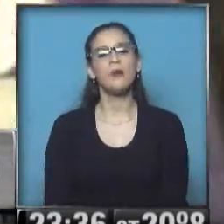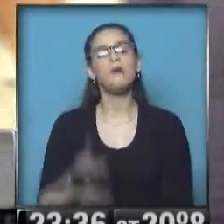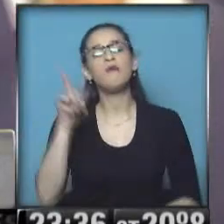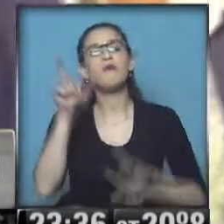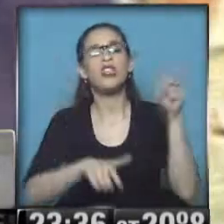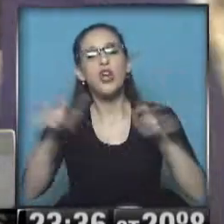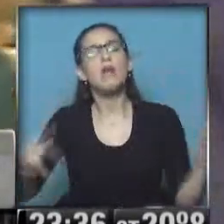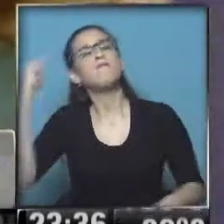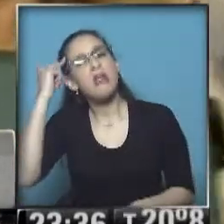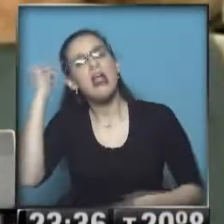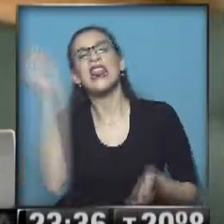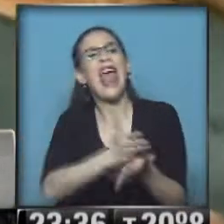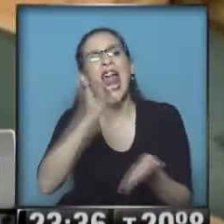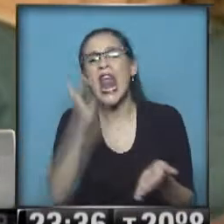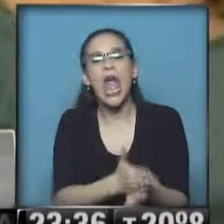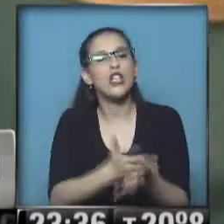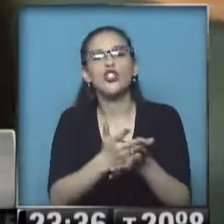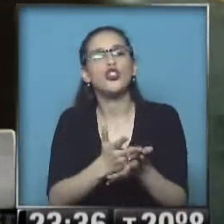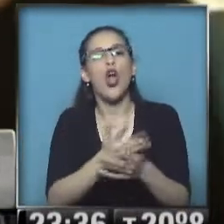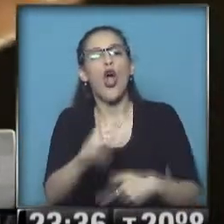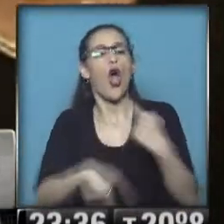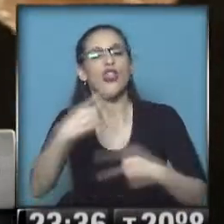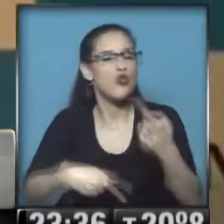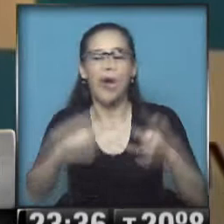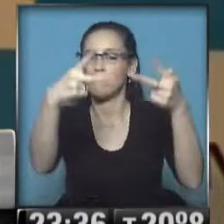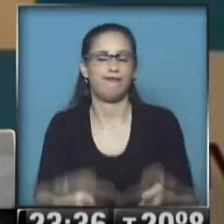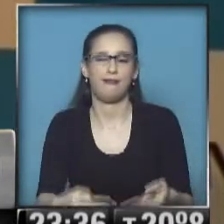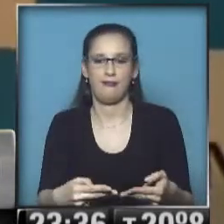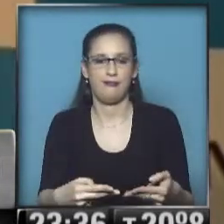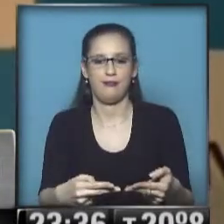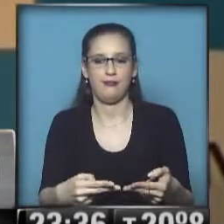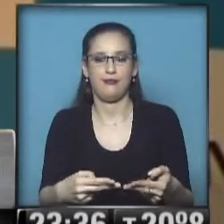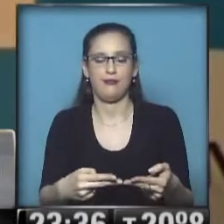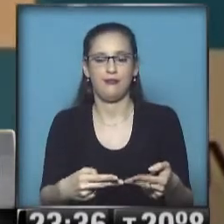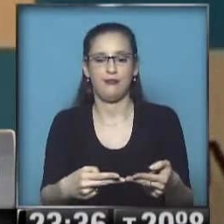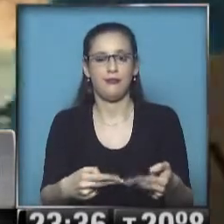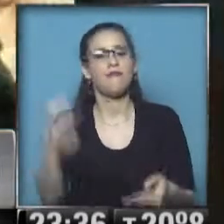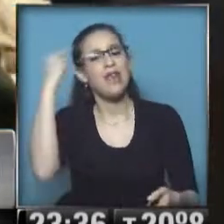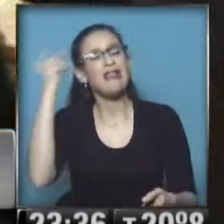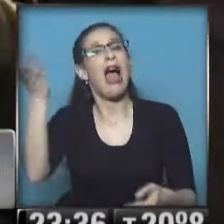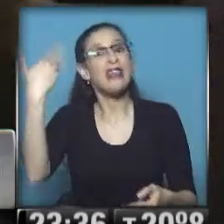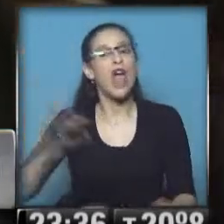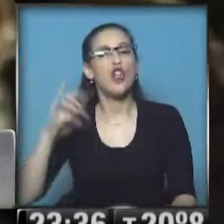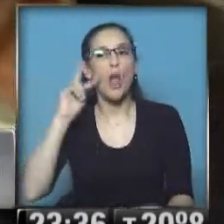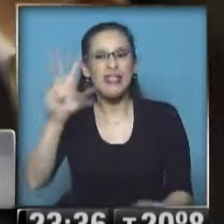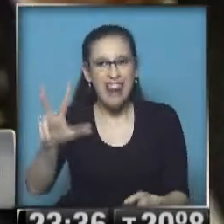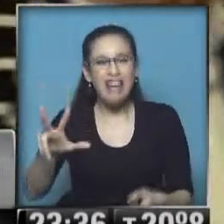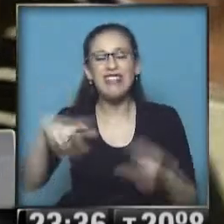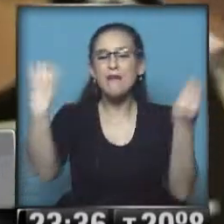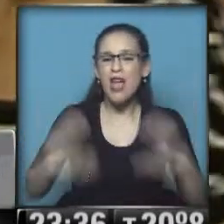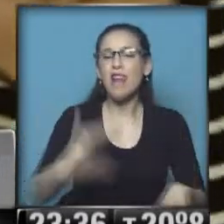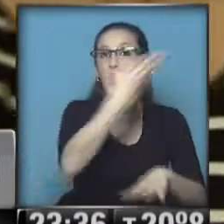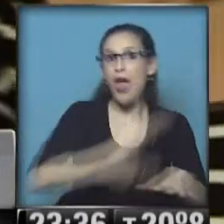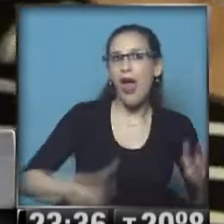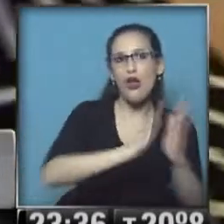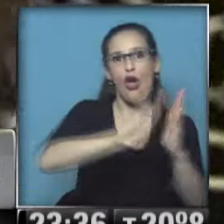derechos, a los que creen que pueden detener el impulso transformador que arrancó en el 2003 y que quieren ponerle